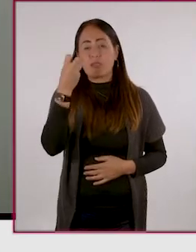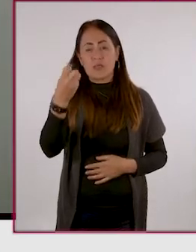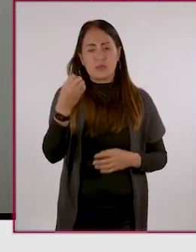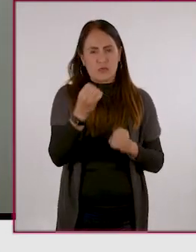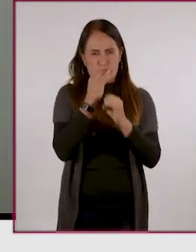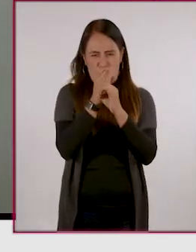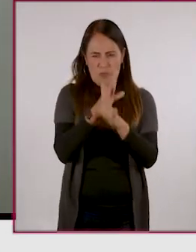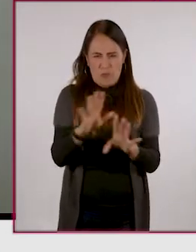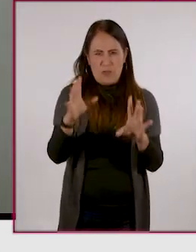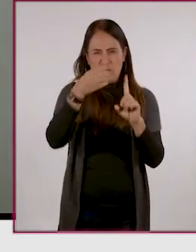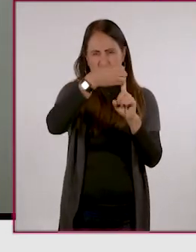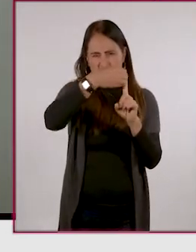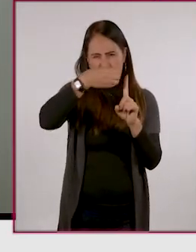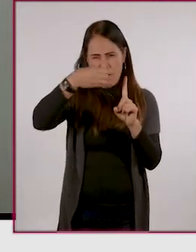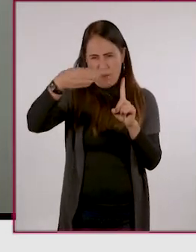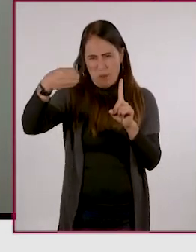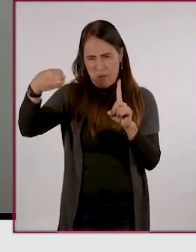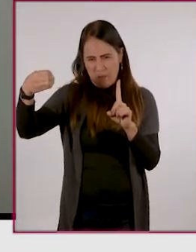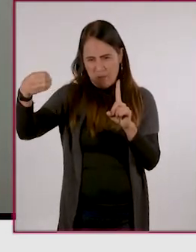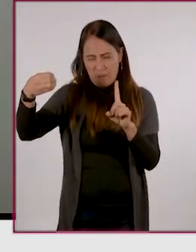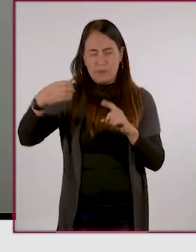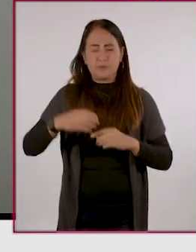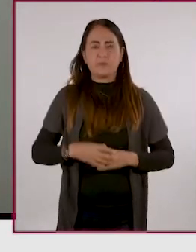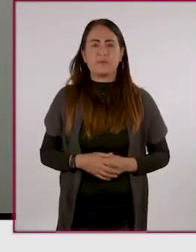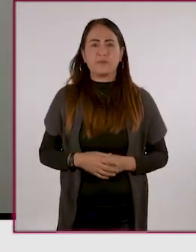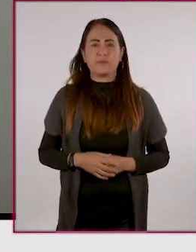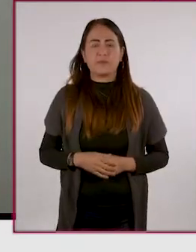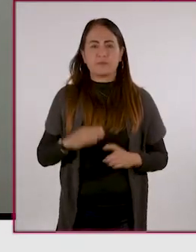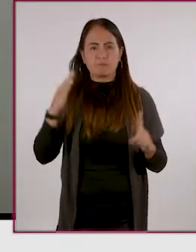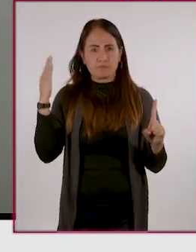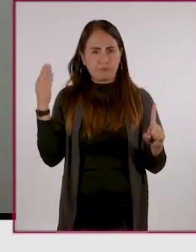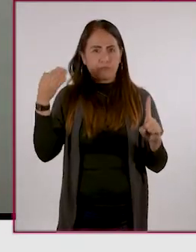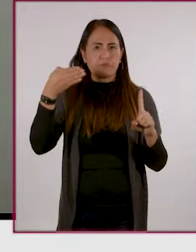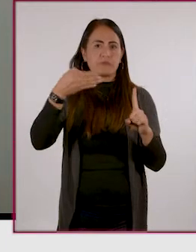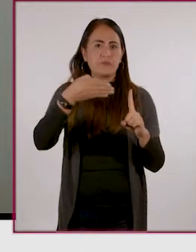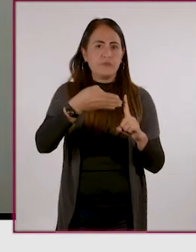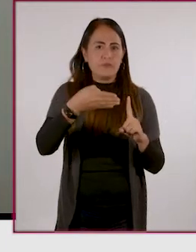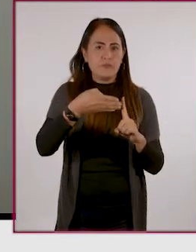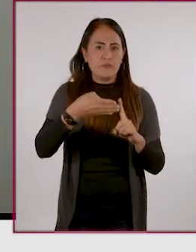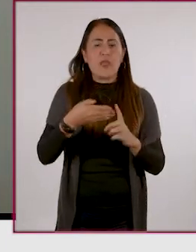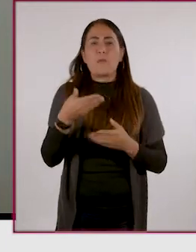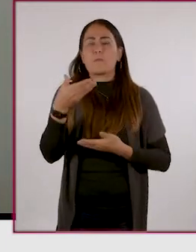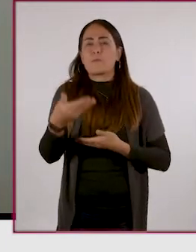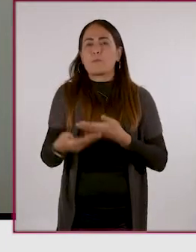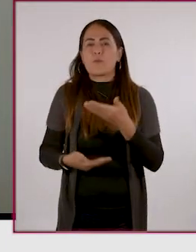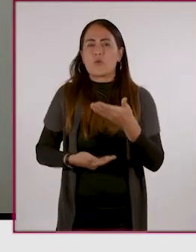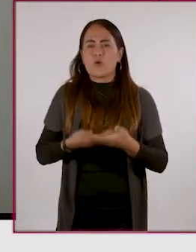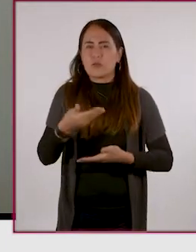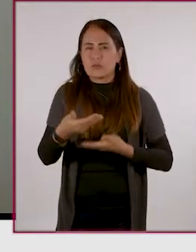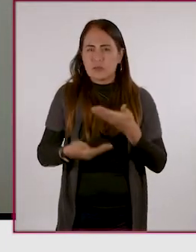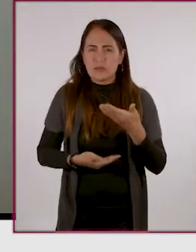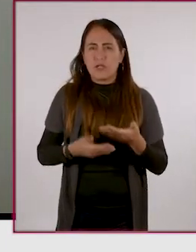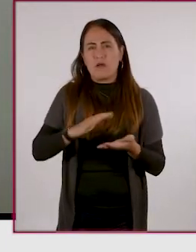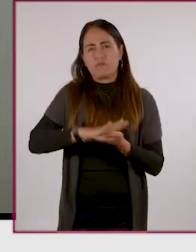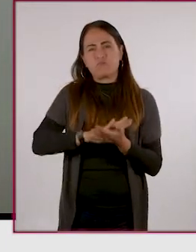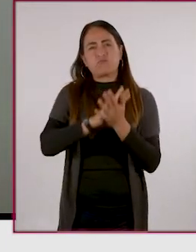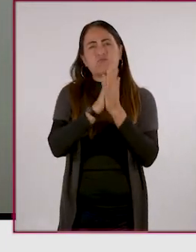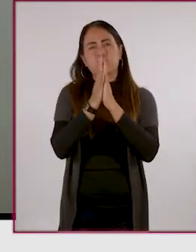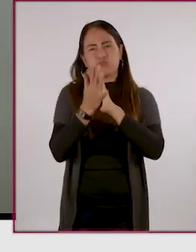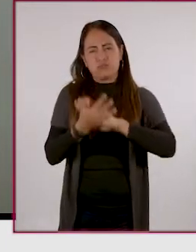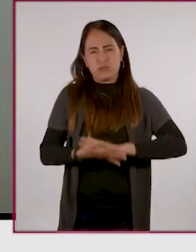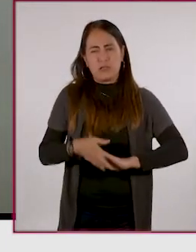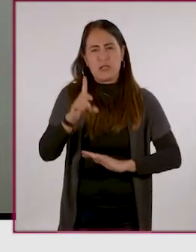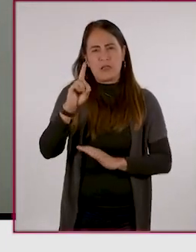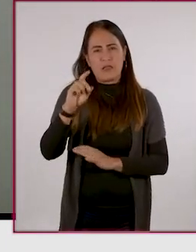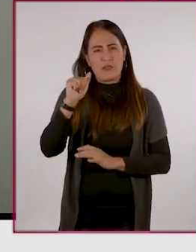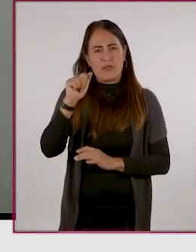lo principal. Esta organización de la información tiene que ver mucho cómo vamos a